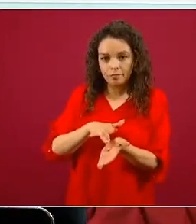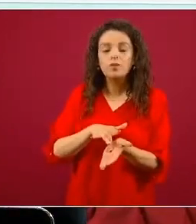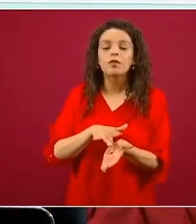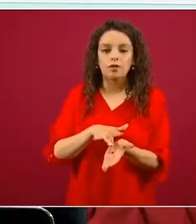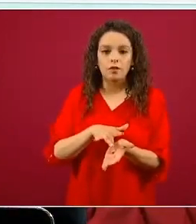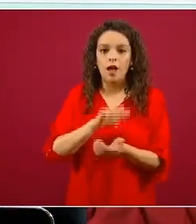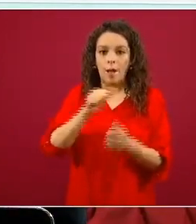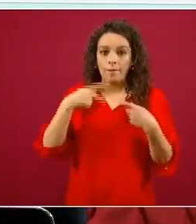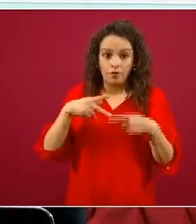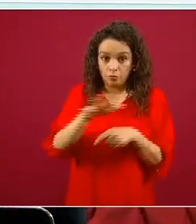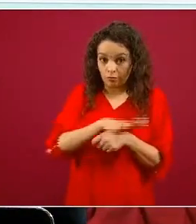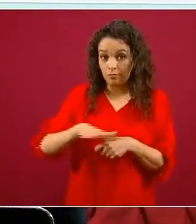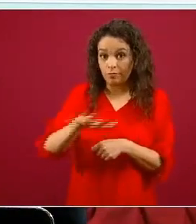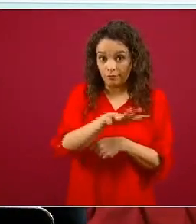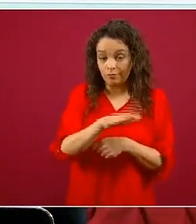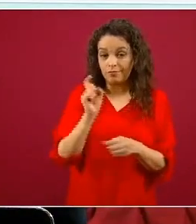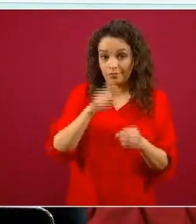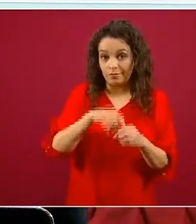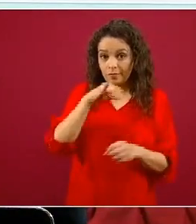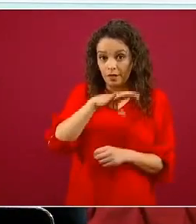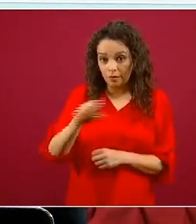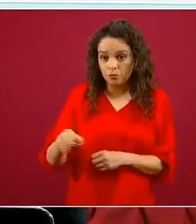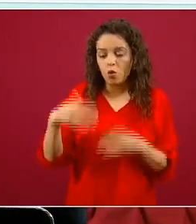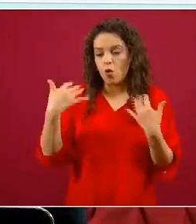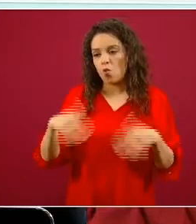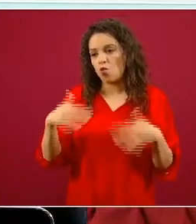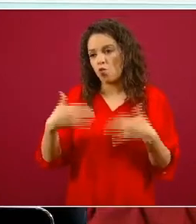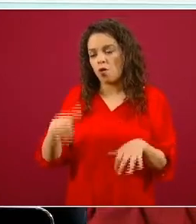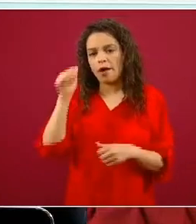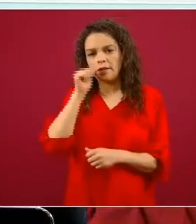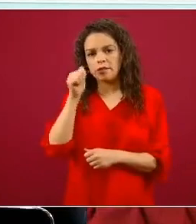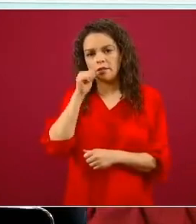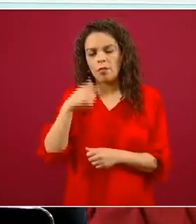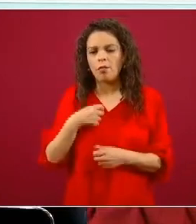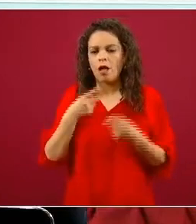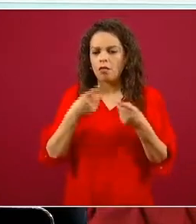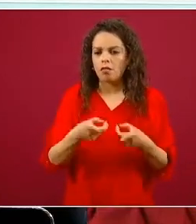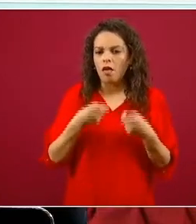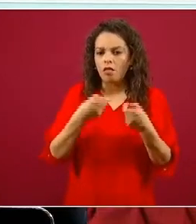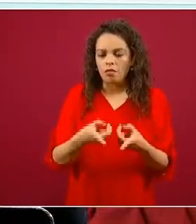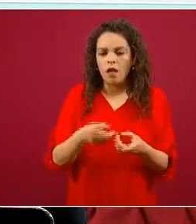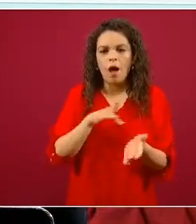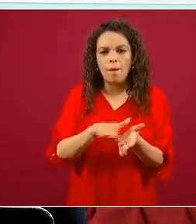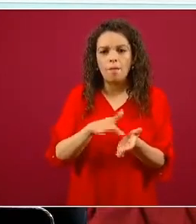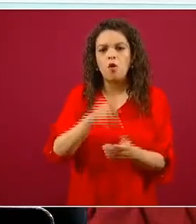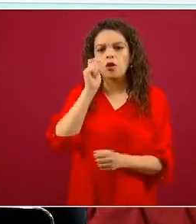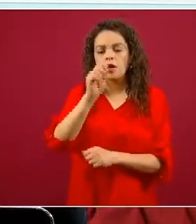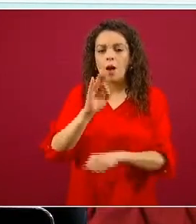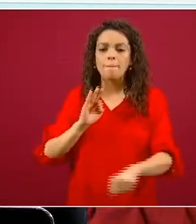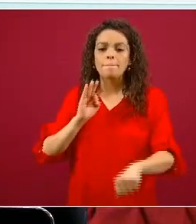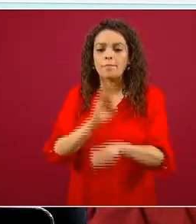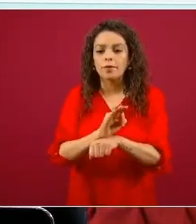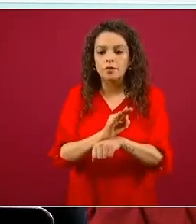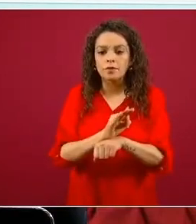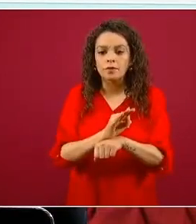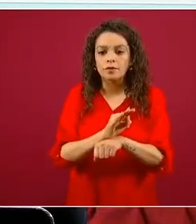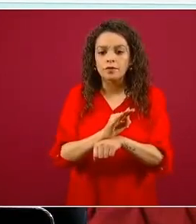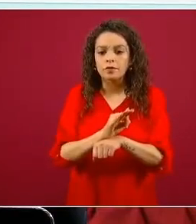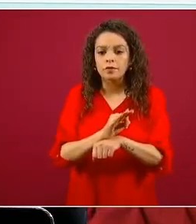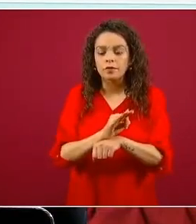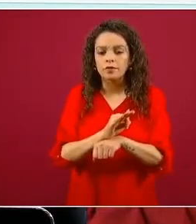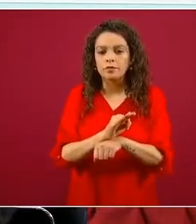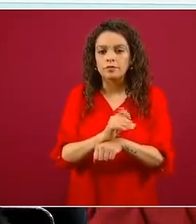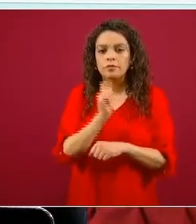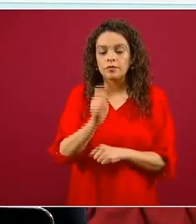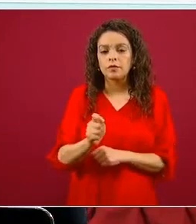amplia a lo largo de la vida. Damos lo que es la protección materna para el recién nacido a través de